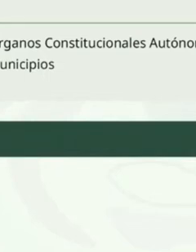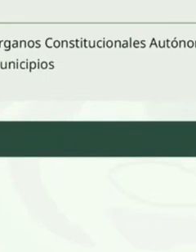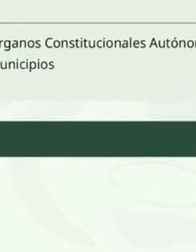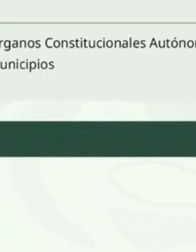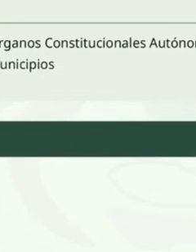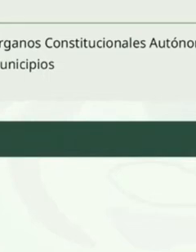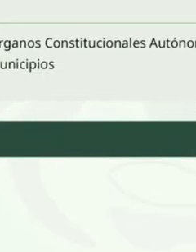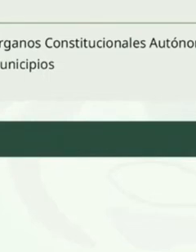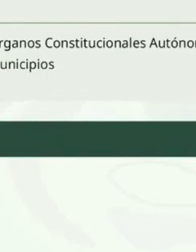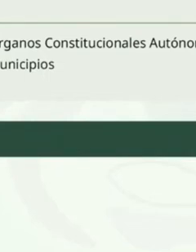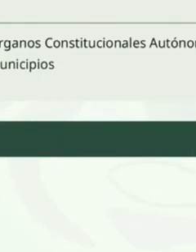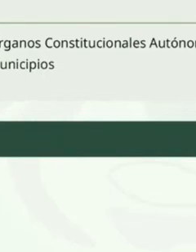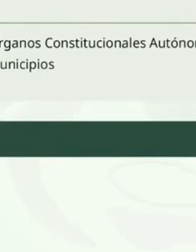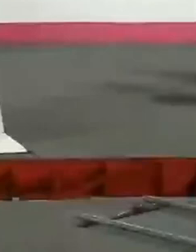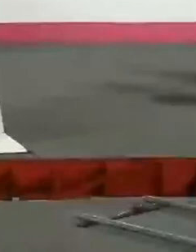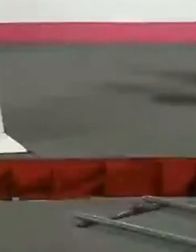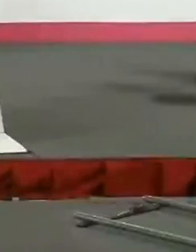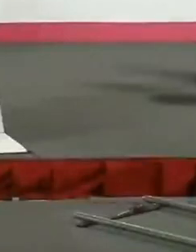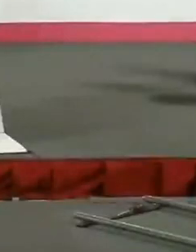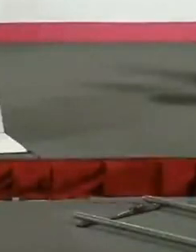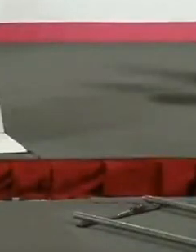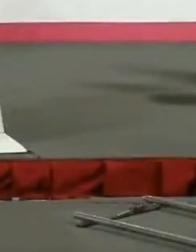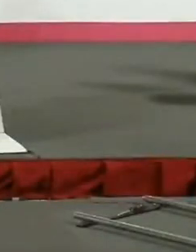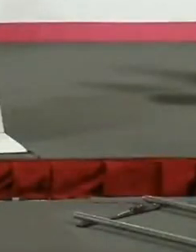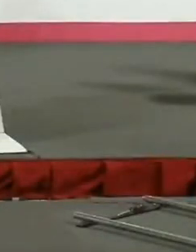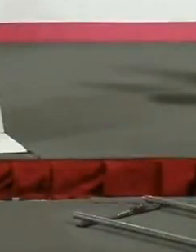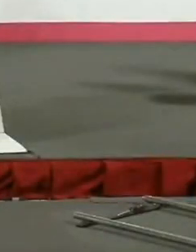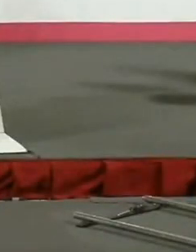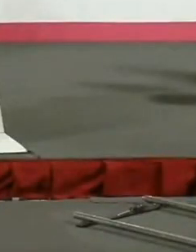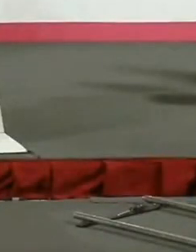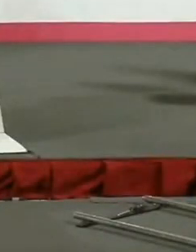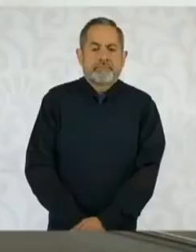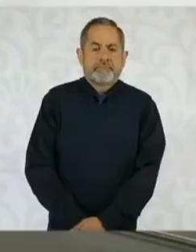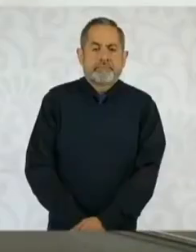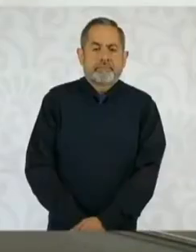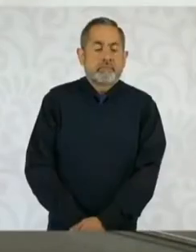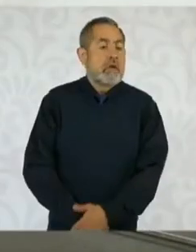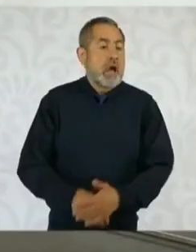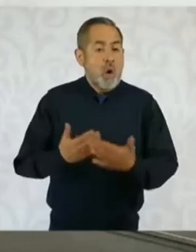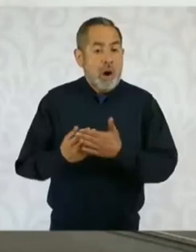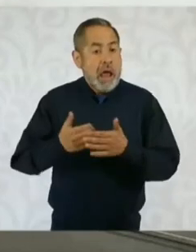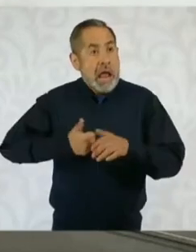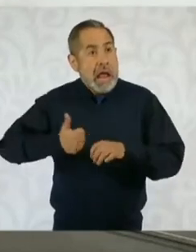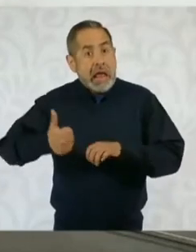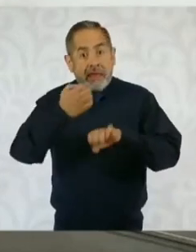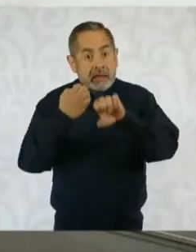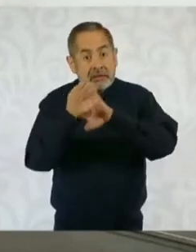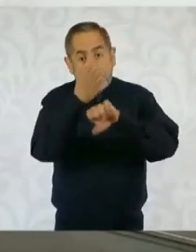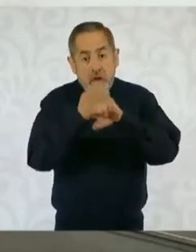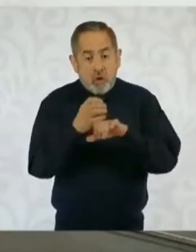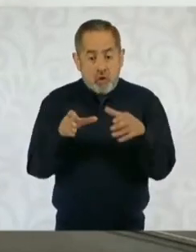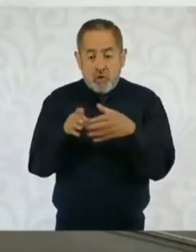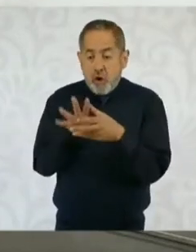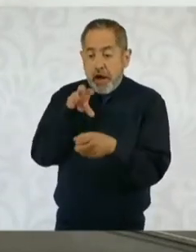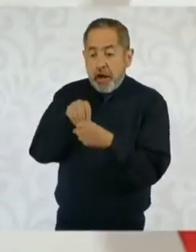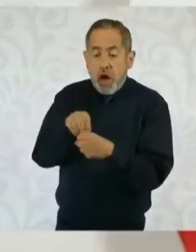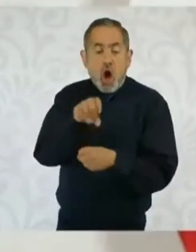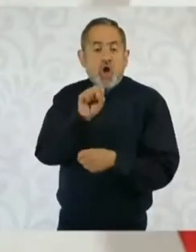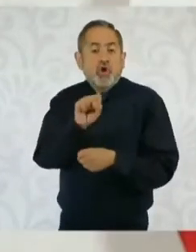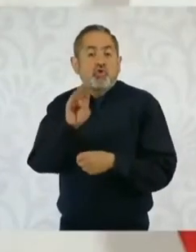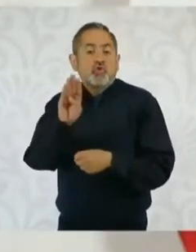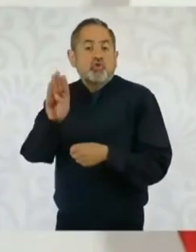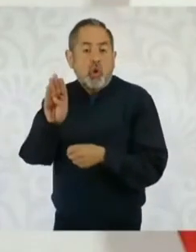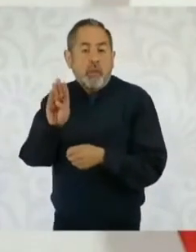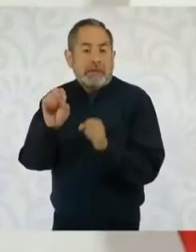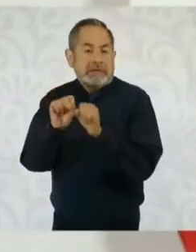entidades federativas, pues en lugar de haber uno va a haber más. Entonces vamos a tener subsistemas por entidad federativa, donde cada subsistema va a